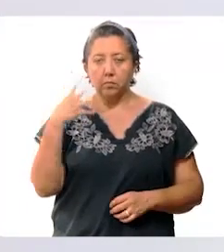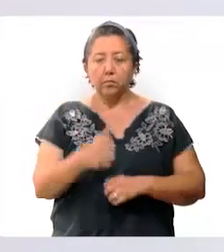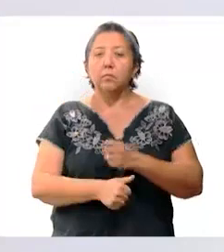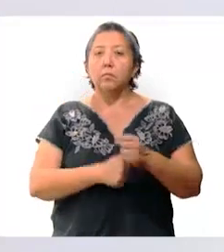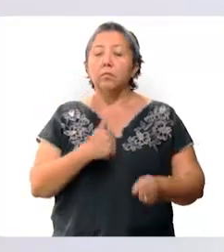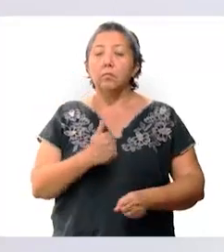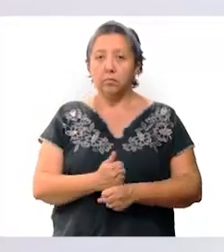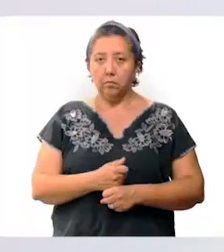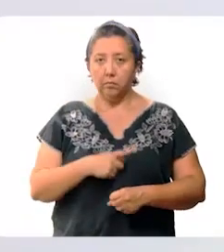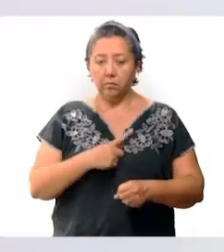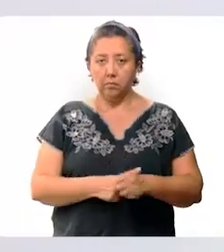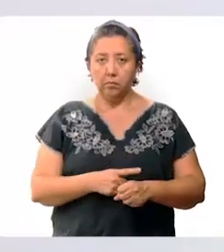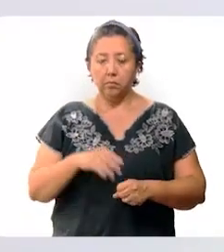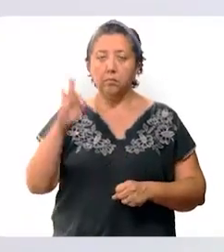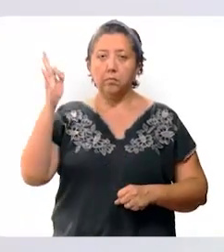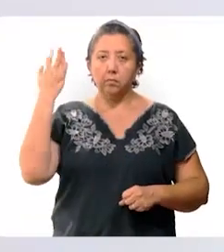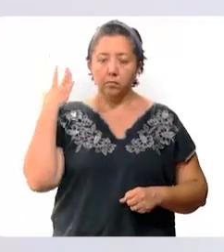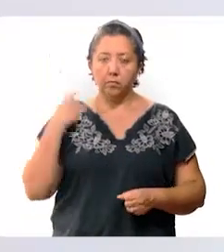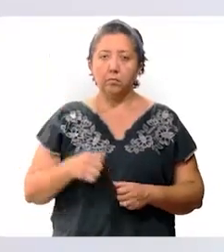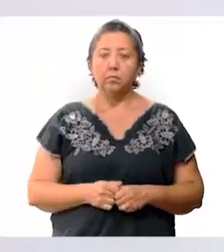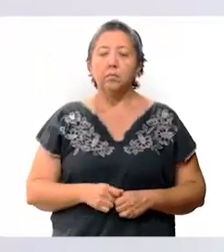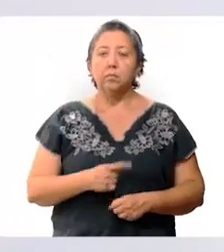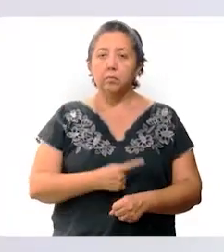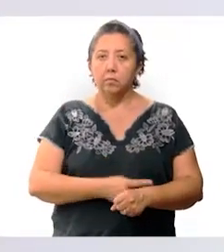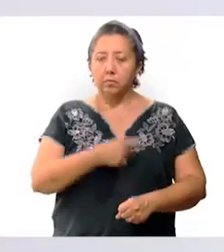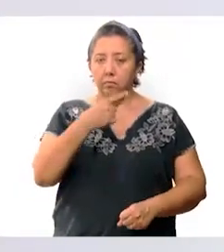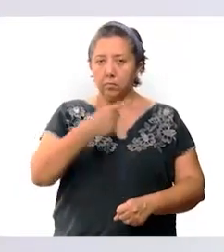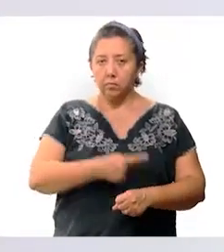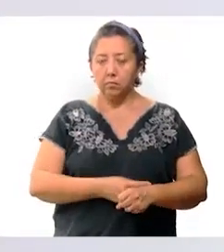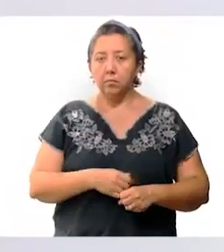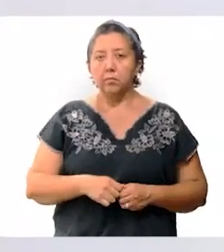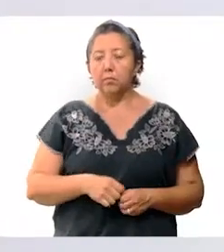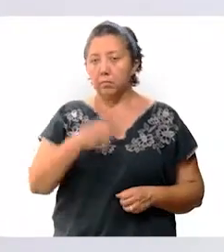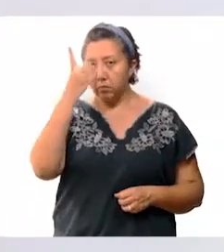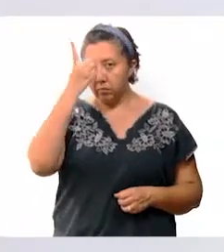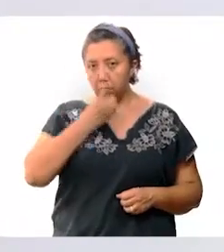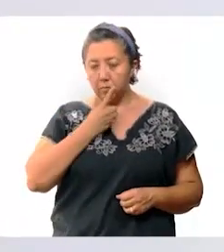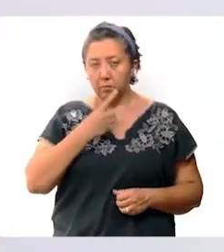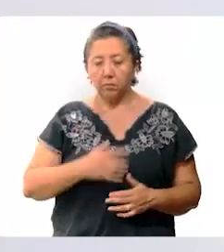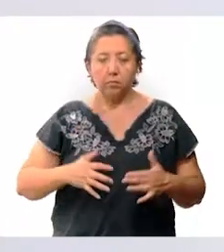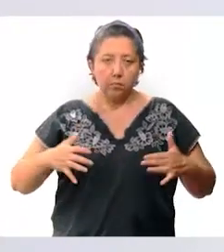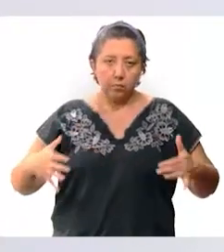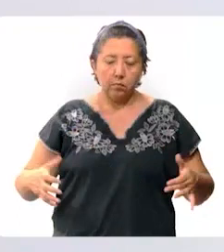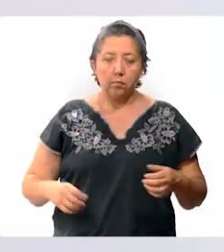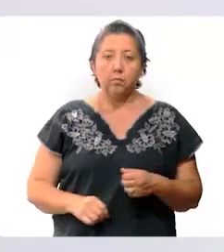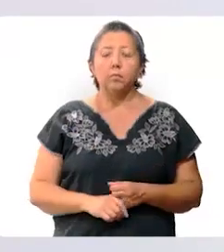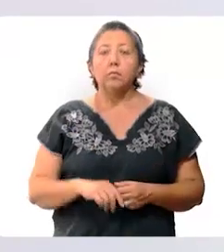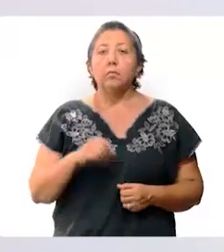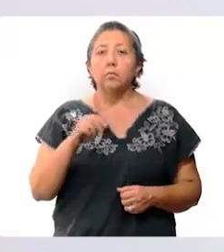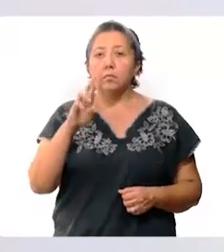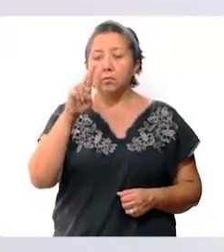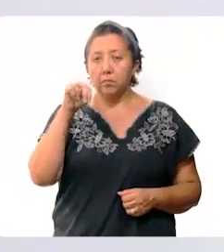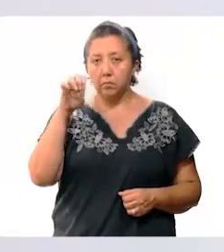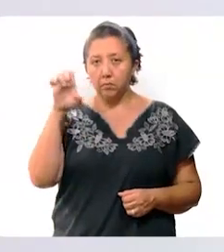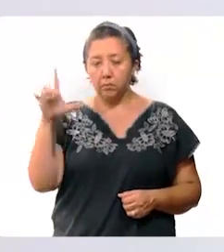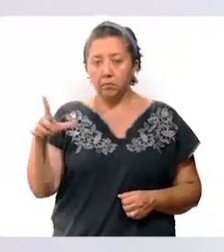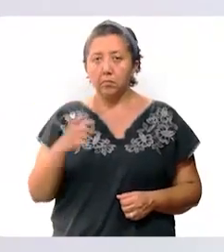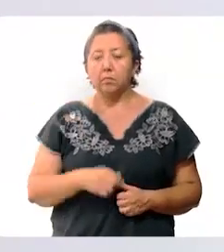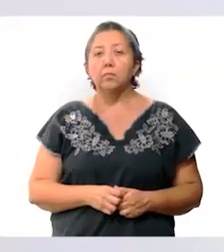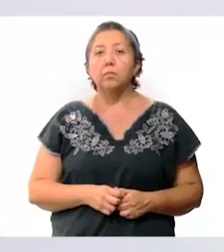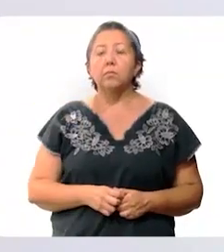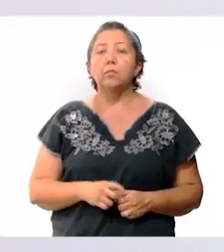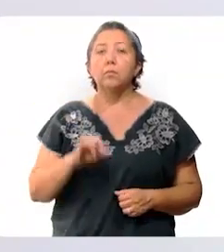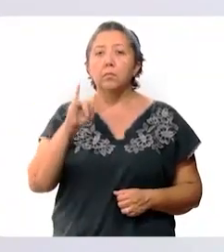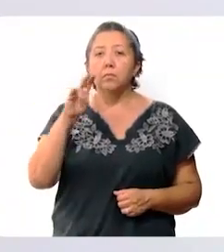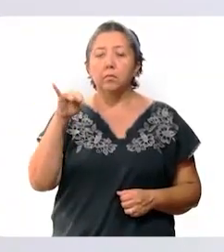74 años. Sus principales enfermedades fueron hipertensión arterial, diabetes mellitus, obesidad, insuficiencia renal crónica